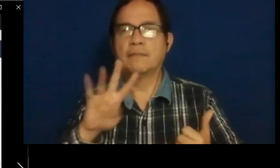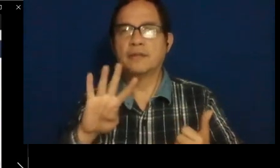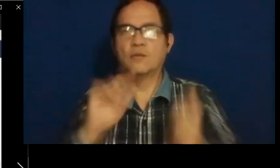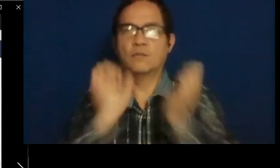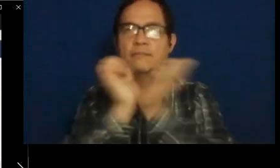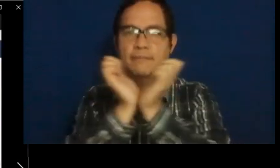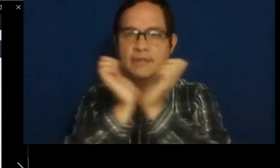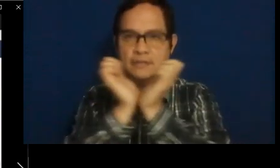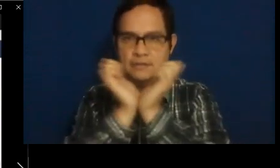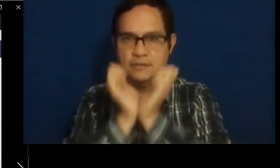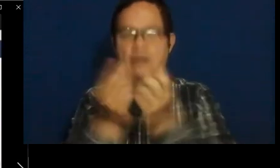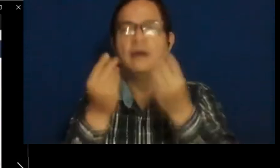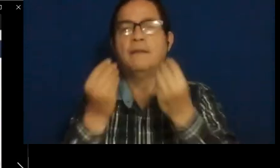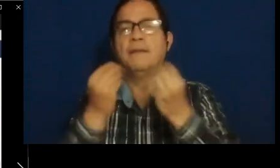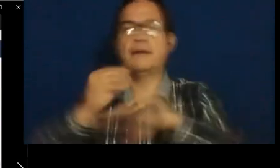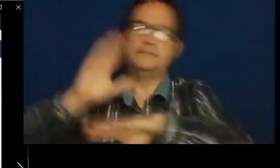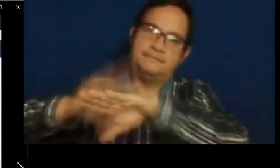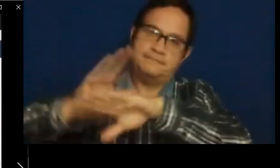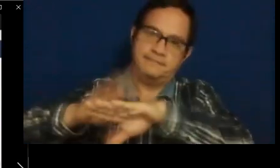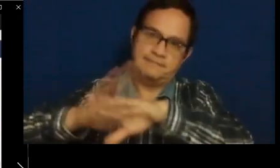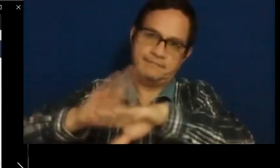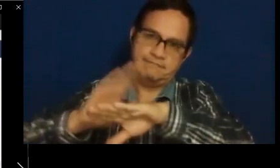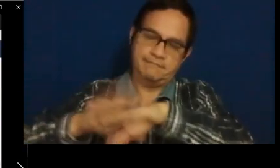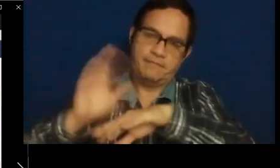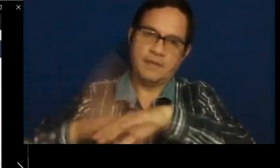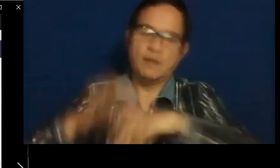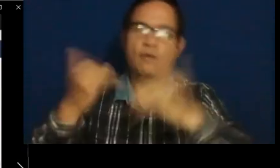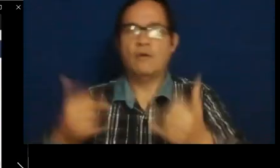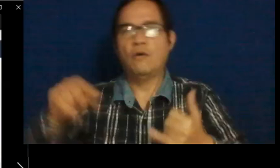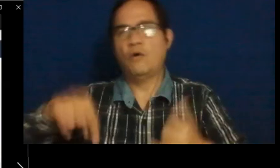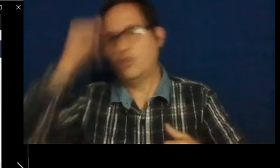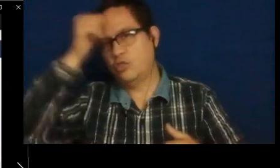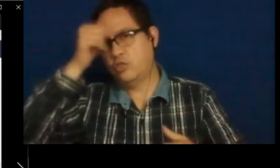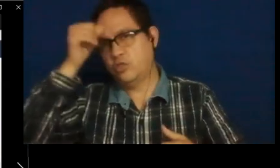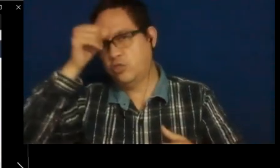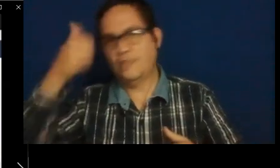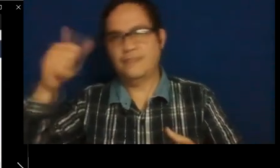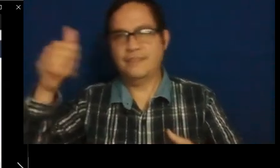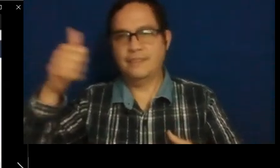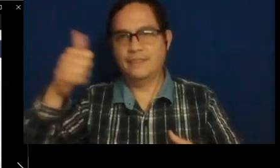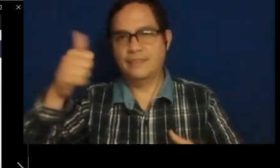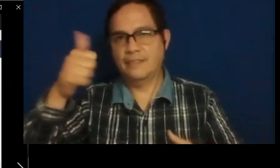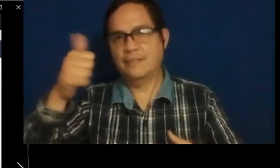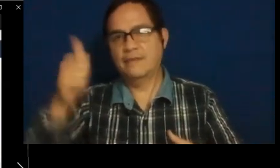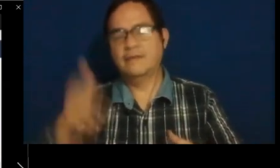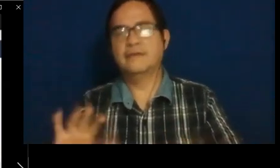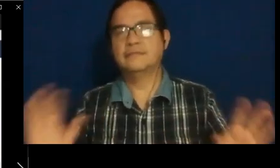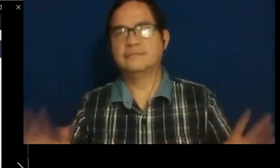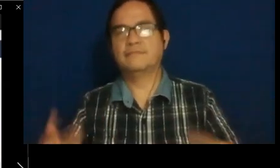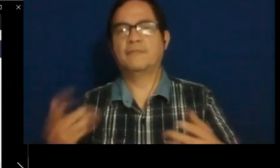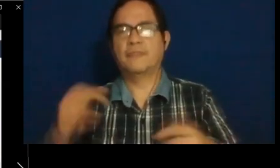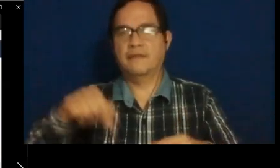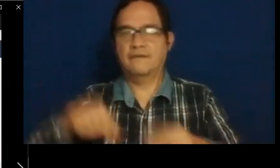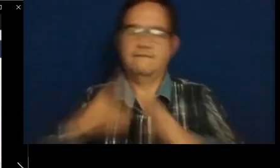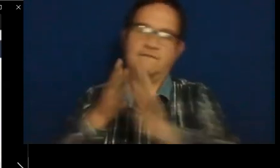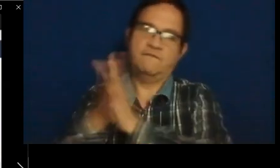mayo, ¿listo? Para recordarles, ¿no? Y hoy, siendo domingo 10, vamos a dejar la entrega de este